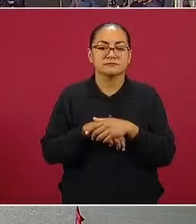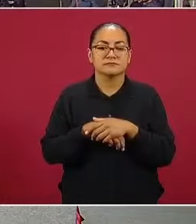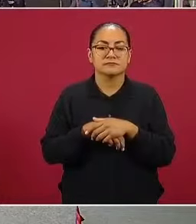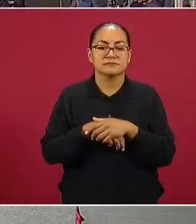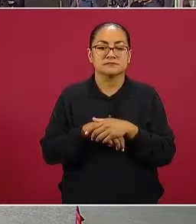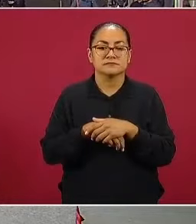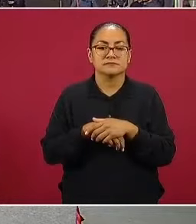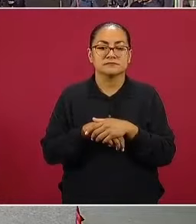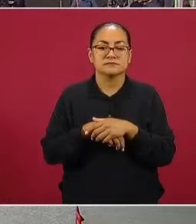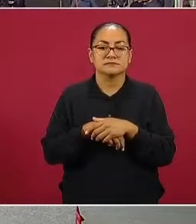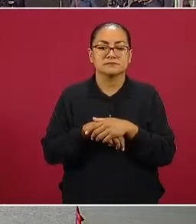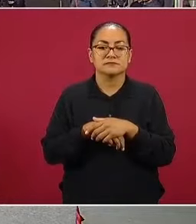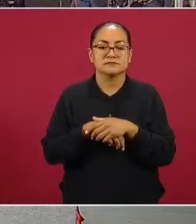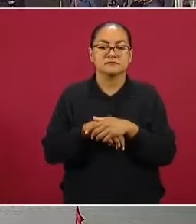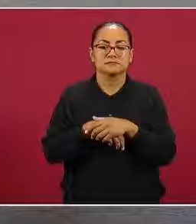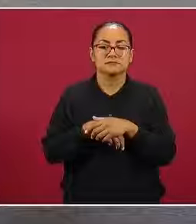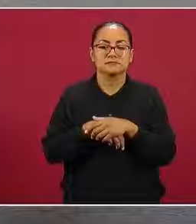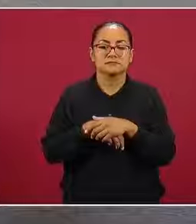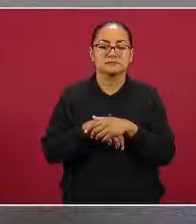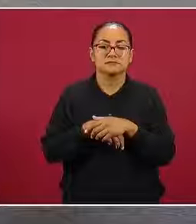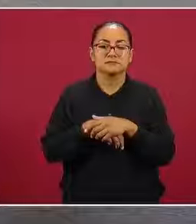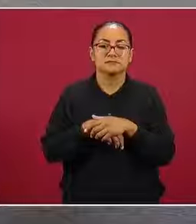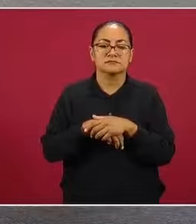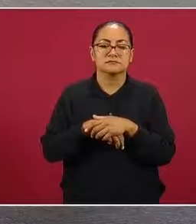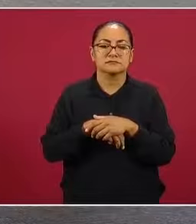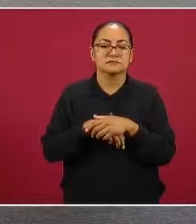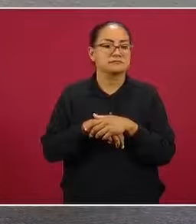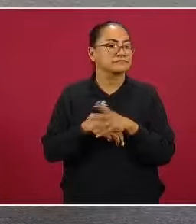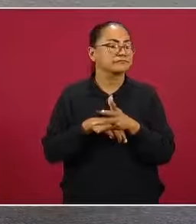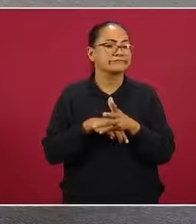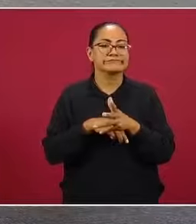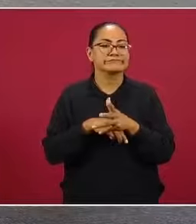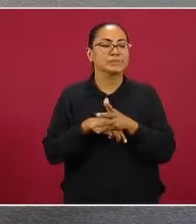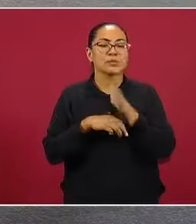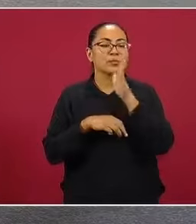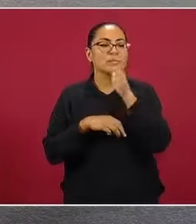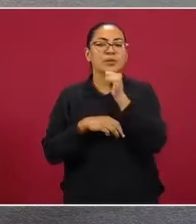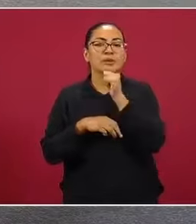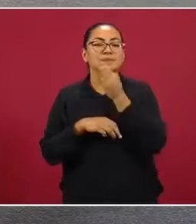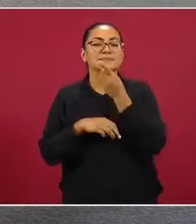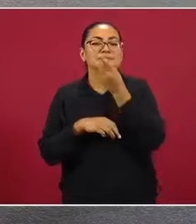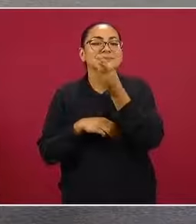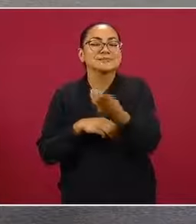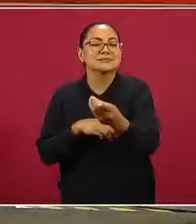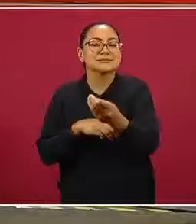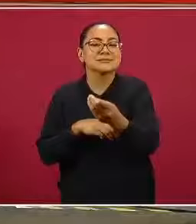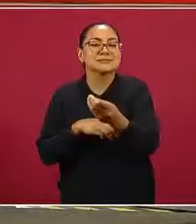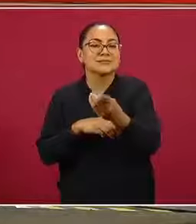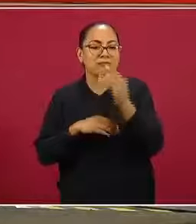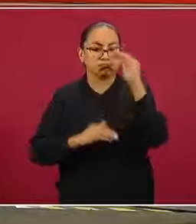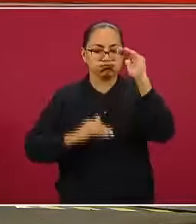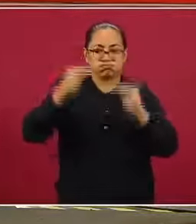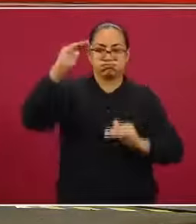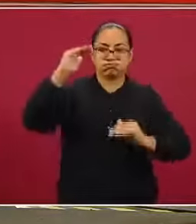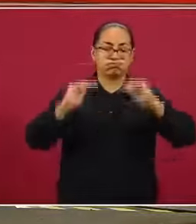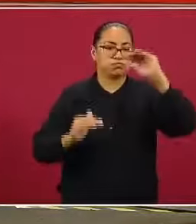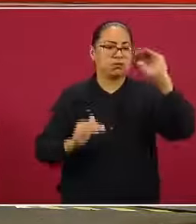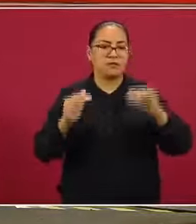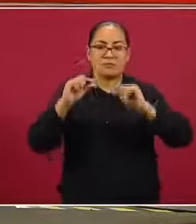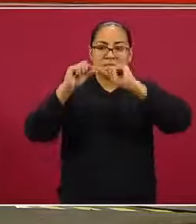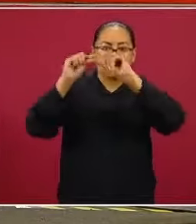¿Qué porcentaje? ¿Ese sí tendrán ese porcentaje? Es que es muy heterogéneo, porque hay institutos que son multitemáticos, por ejemplo,